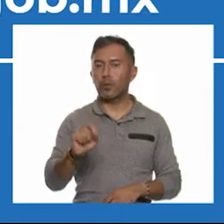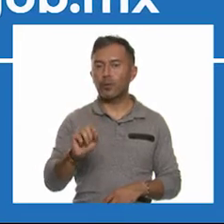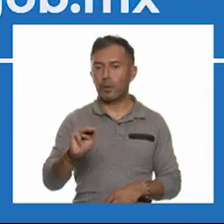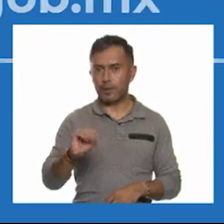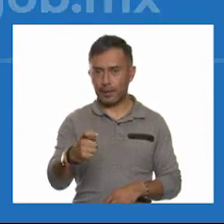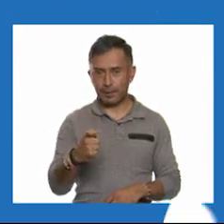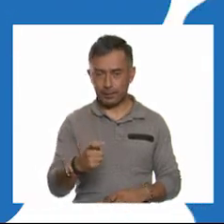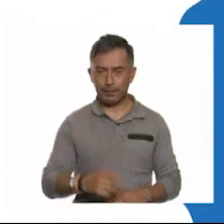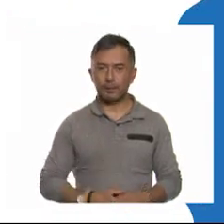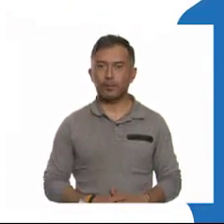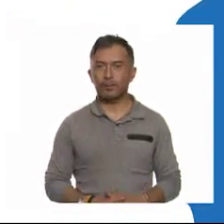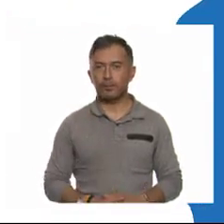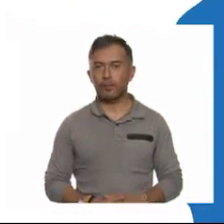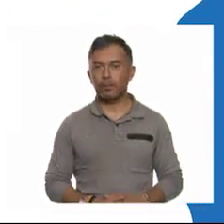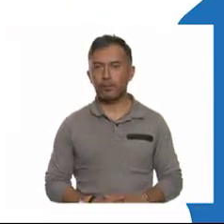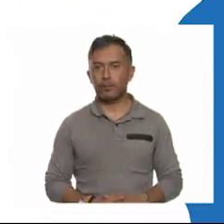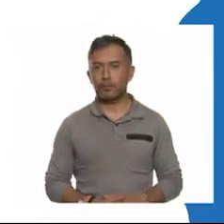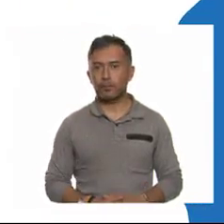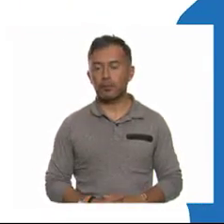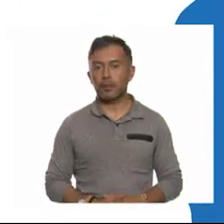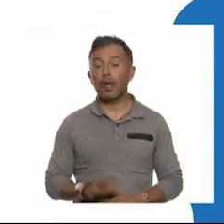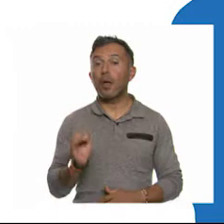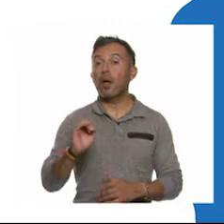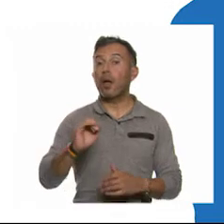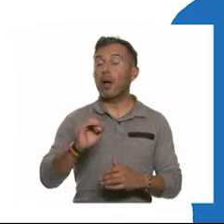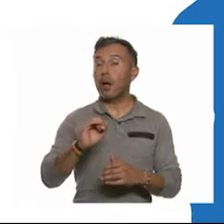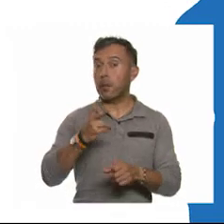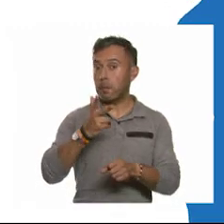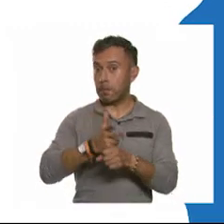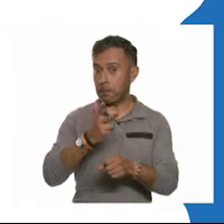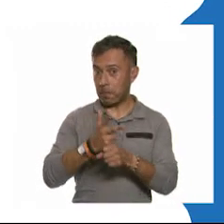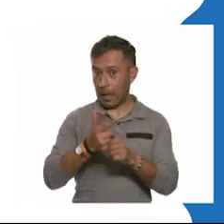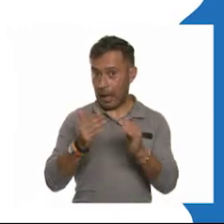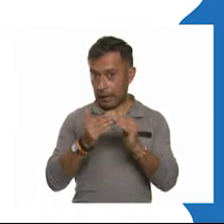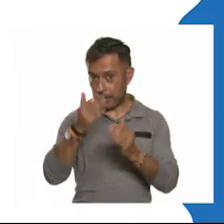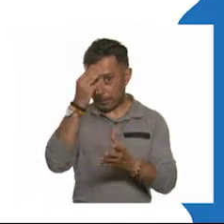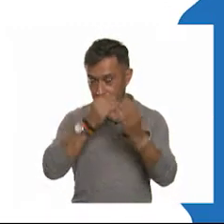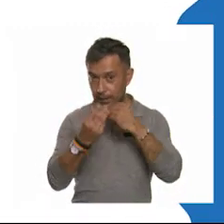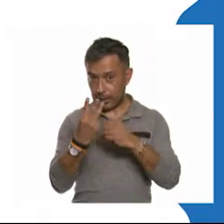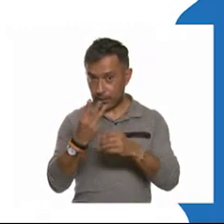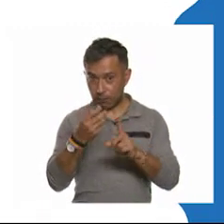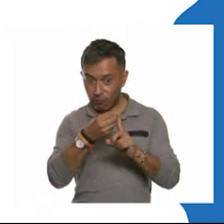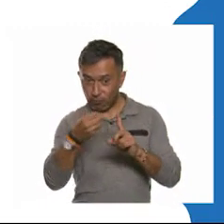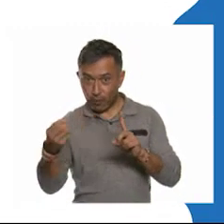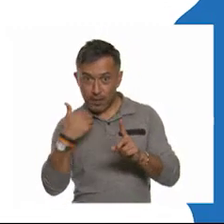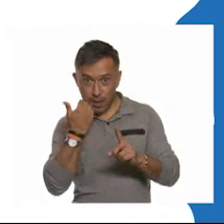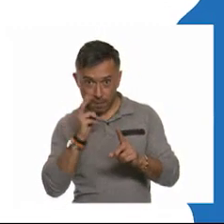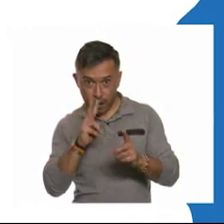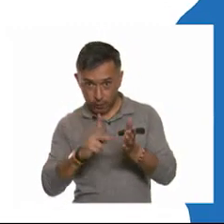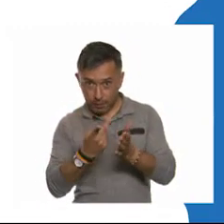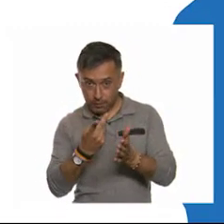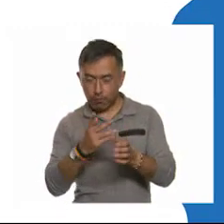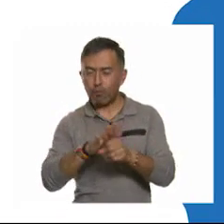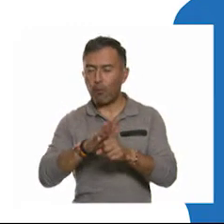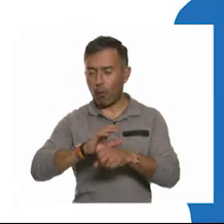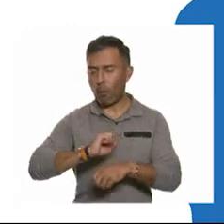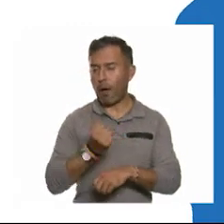conaliteg.cep.gov.mx. Si quieres volver a ver los programas de Aprende en Casa 3, los puedes encontrar en la siguiente